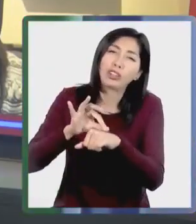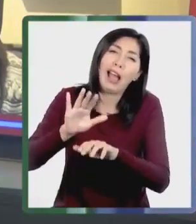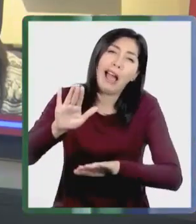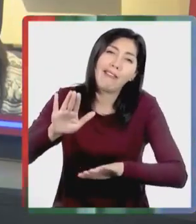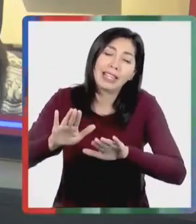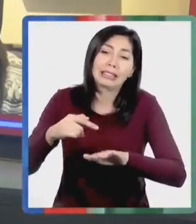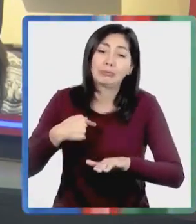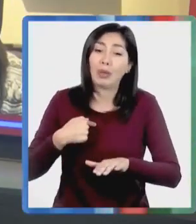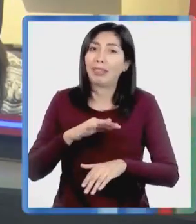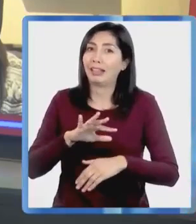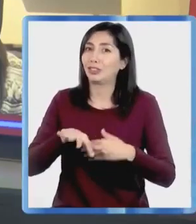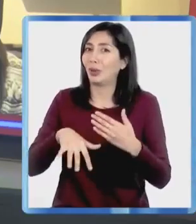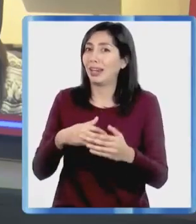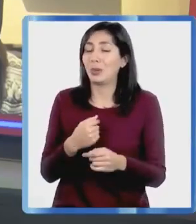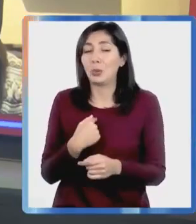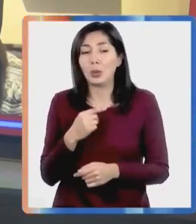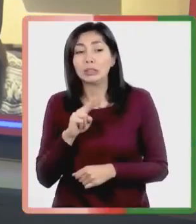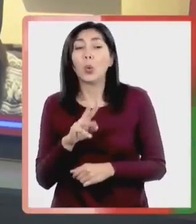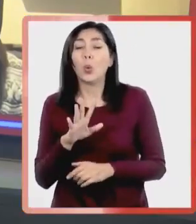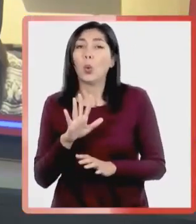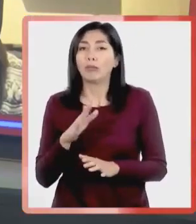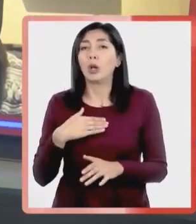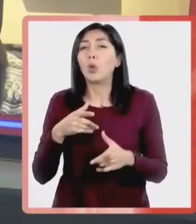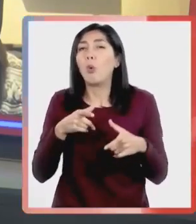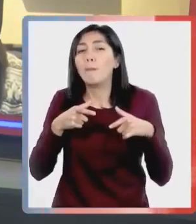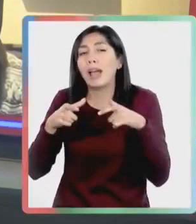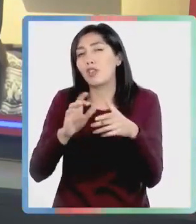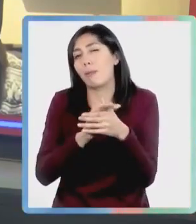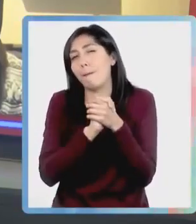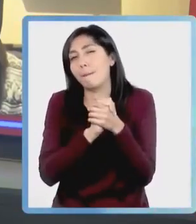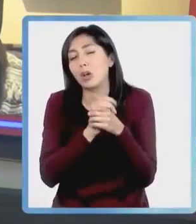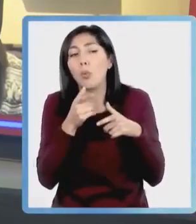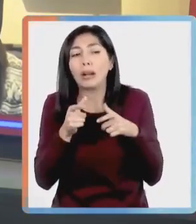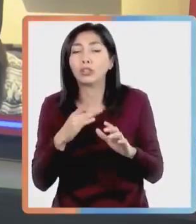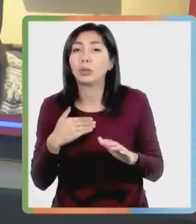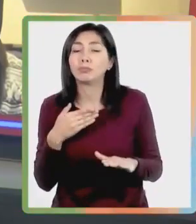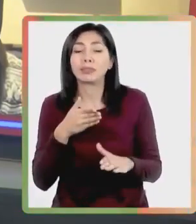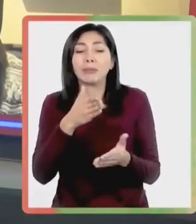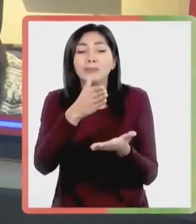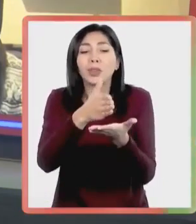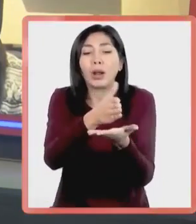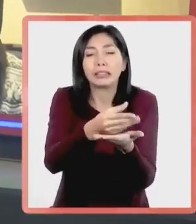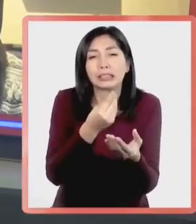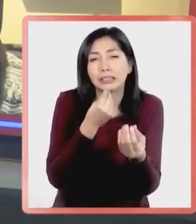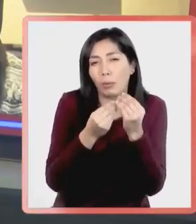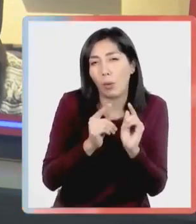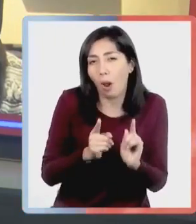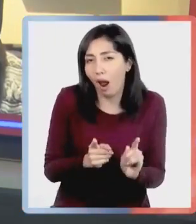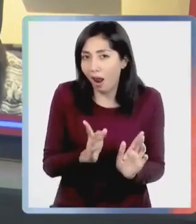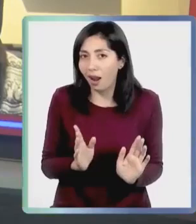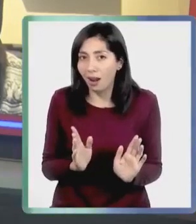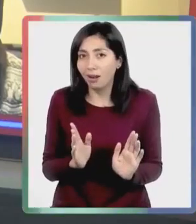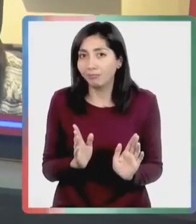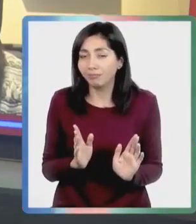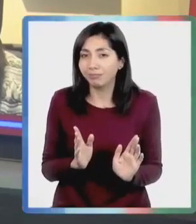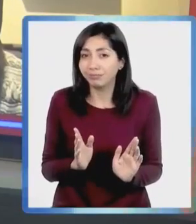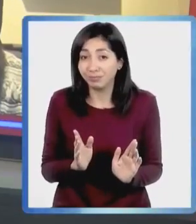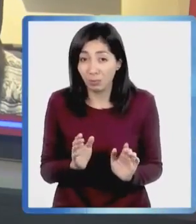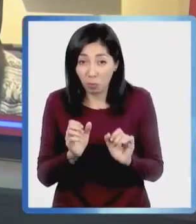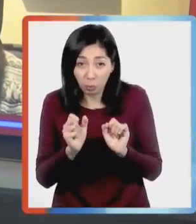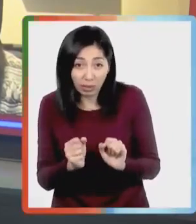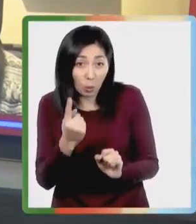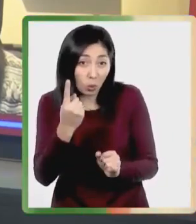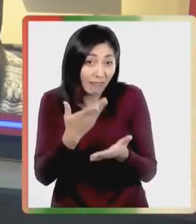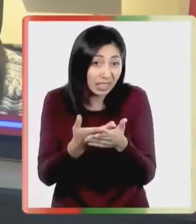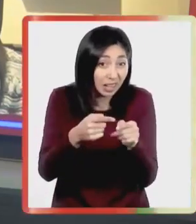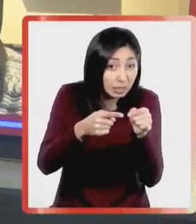se sale del orden, de la disciplina y dice, uy, está de cumpleaños tal amigo, amiga, voy y como un pedacito de torta. Ahí me salgo